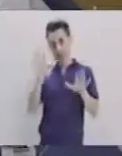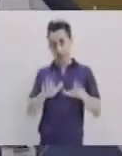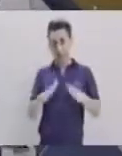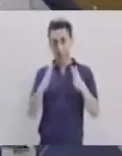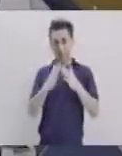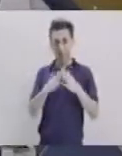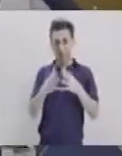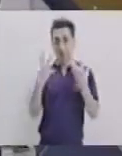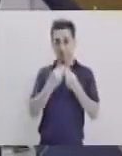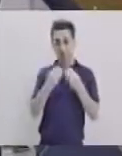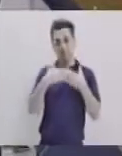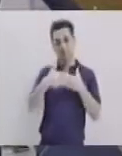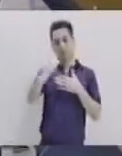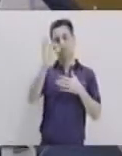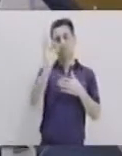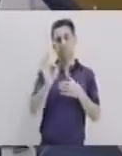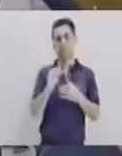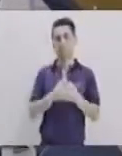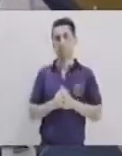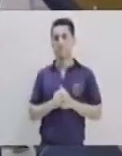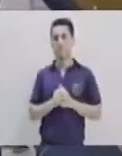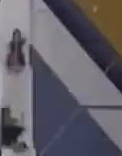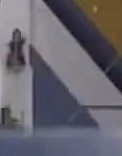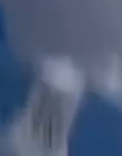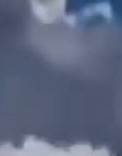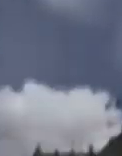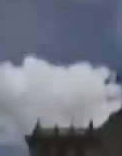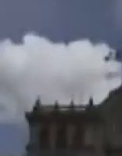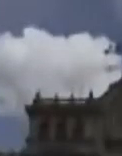Recuerden quedarse en casa y que juntos saldremos adelante.